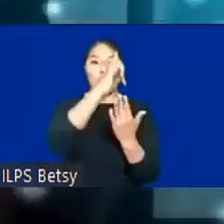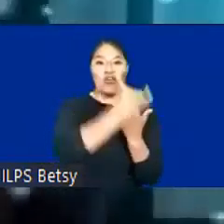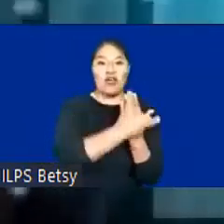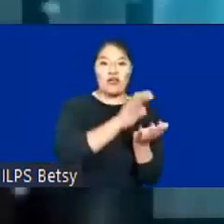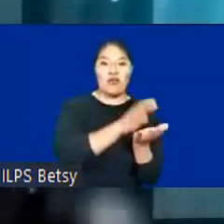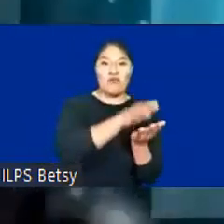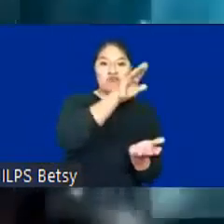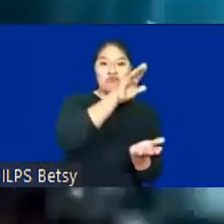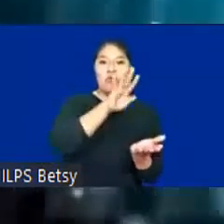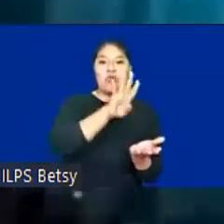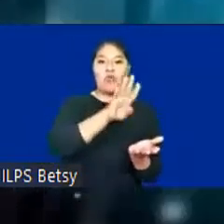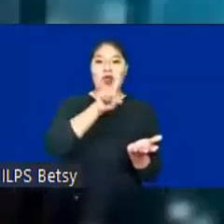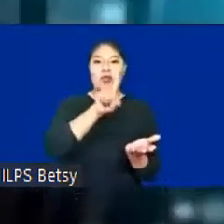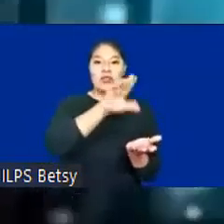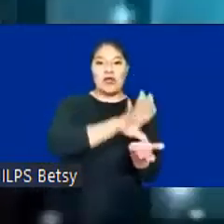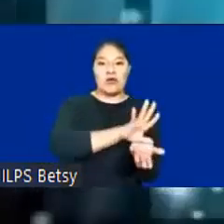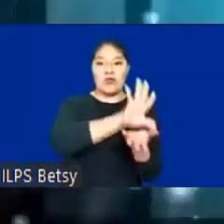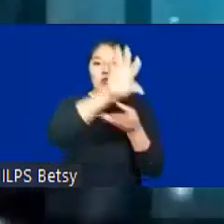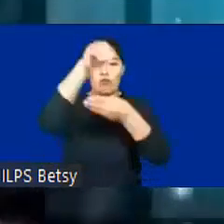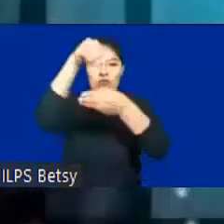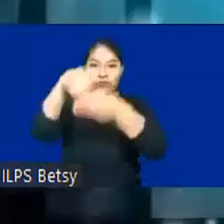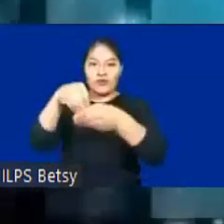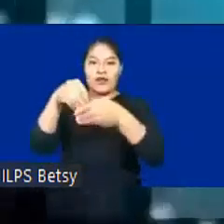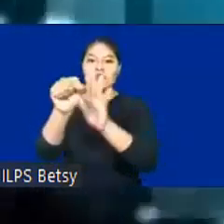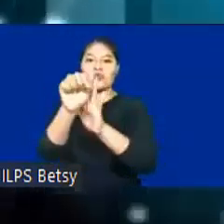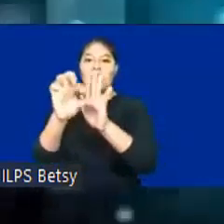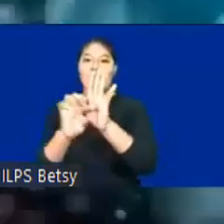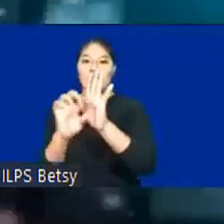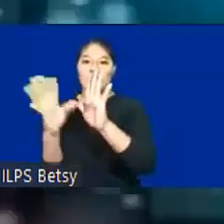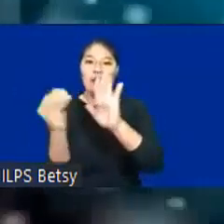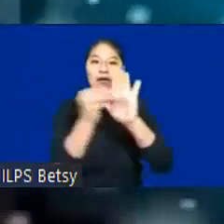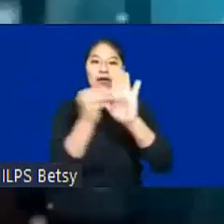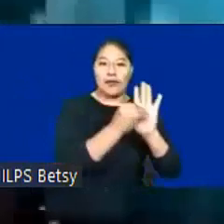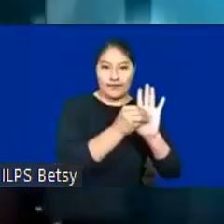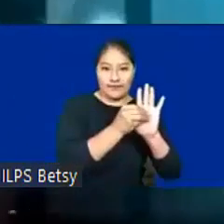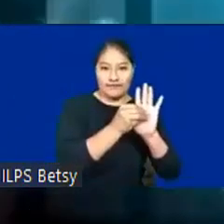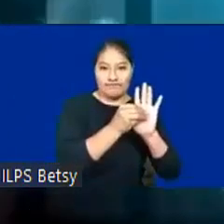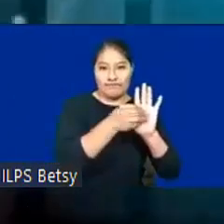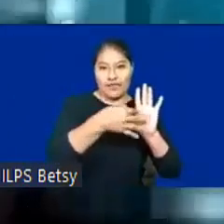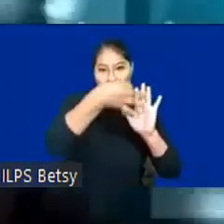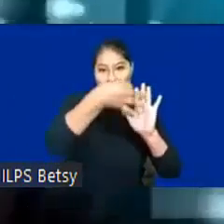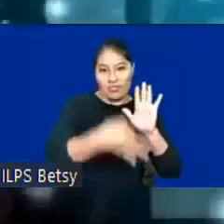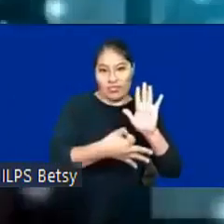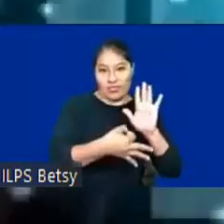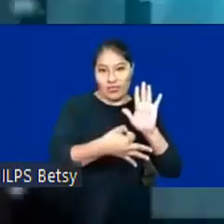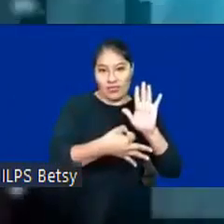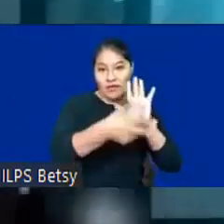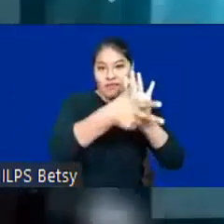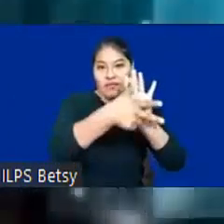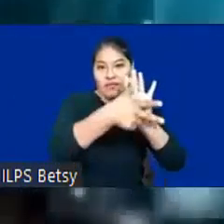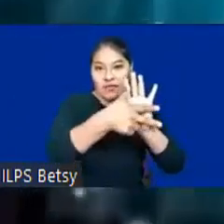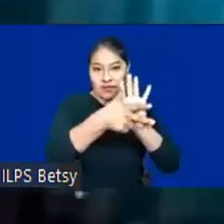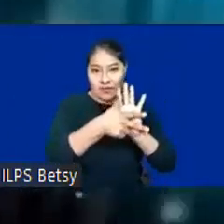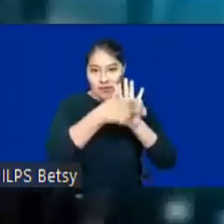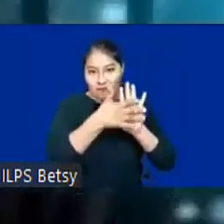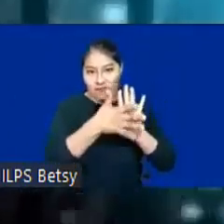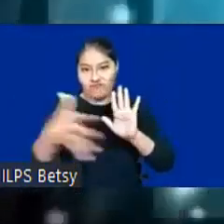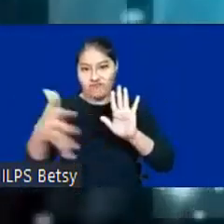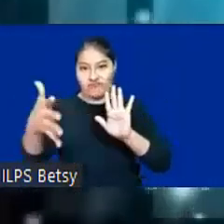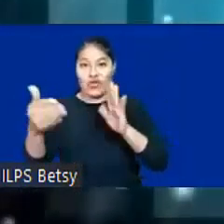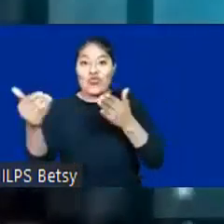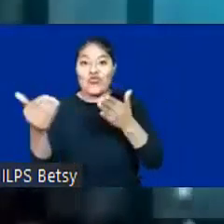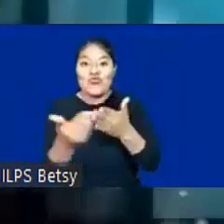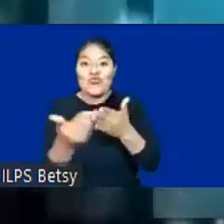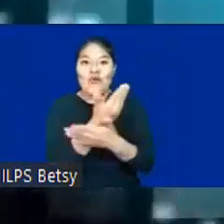los servicios y la infraestructura tecnológica, además de la cultura, ¿no? A la cultura digital dentro del personal. Es